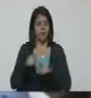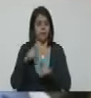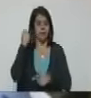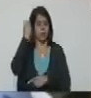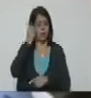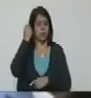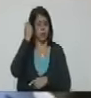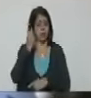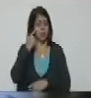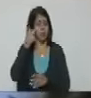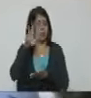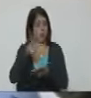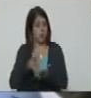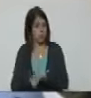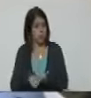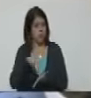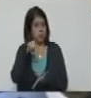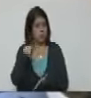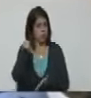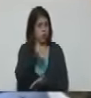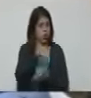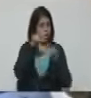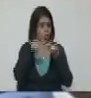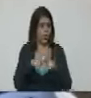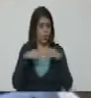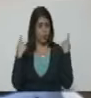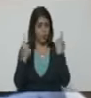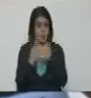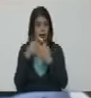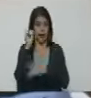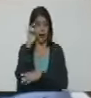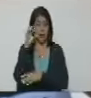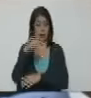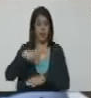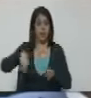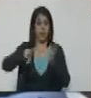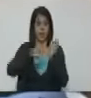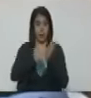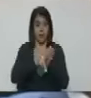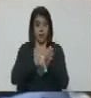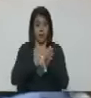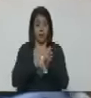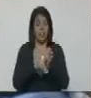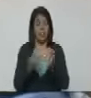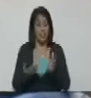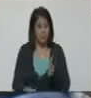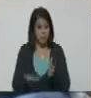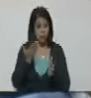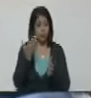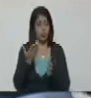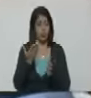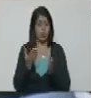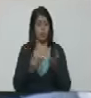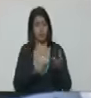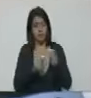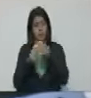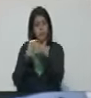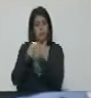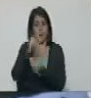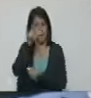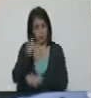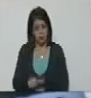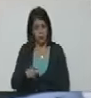sea aprobado ante esta plenaria. Y repito, fundamental llevar